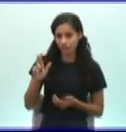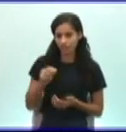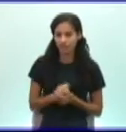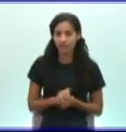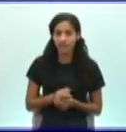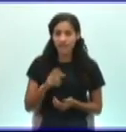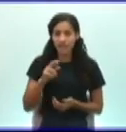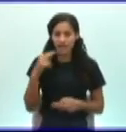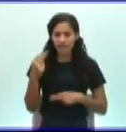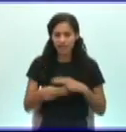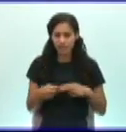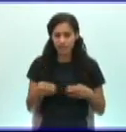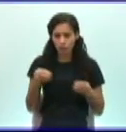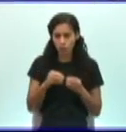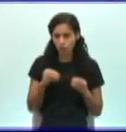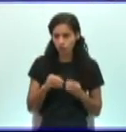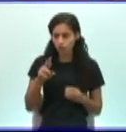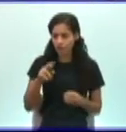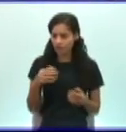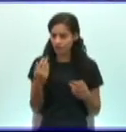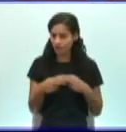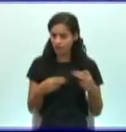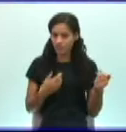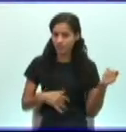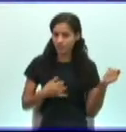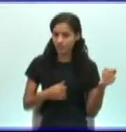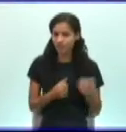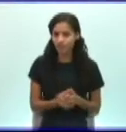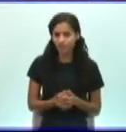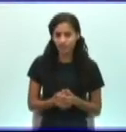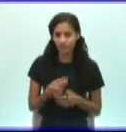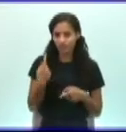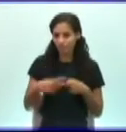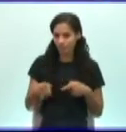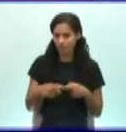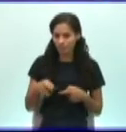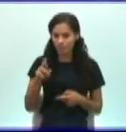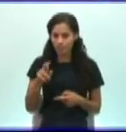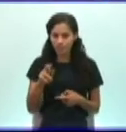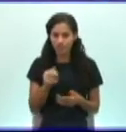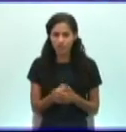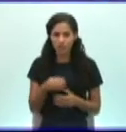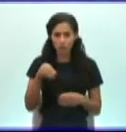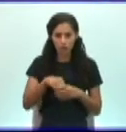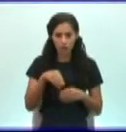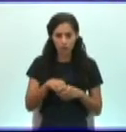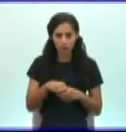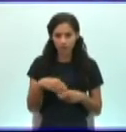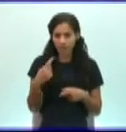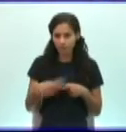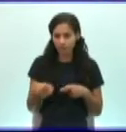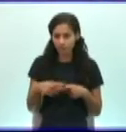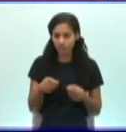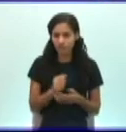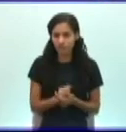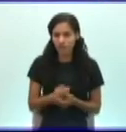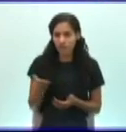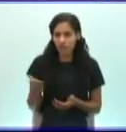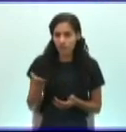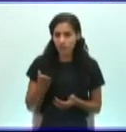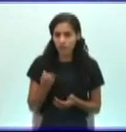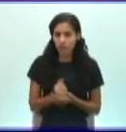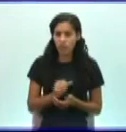R con R guitarra, R con R barril. Corriendo van los carros por